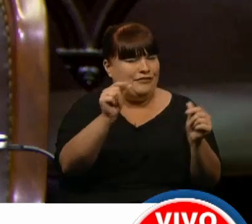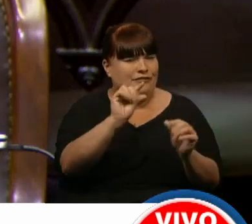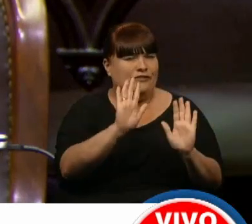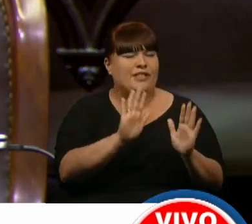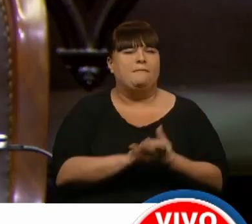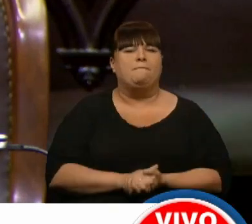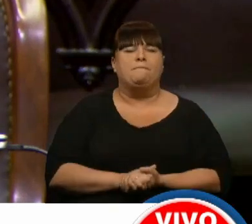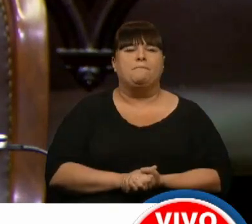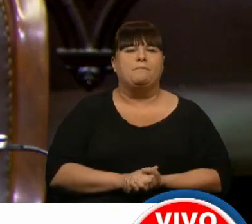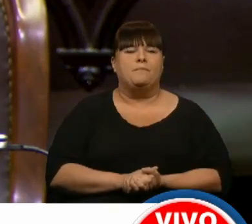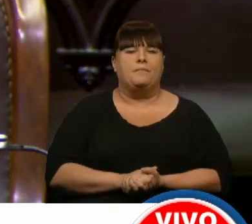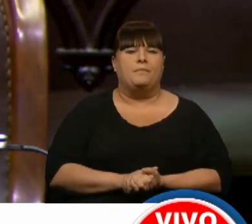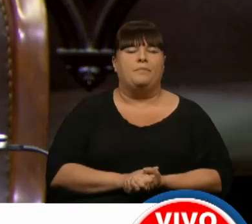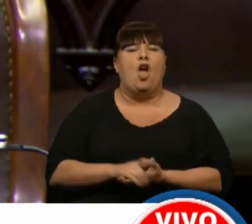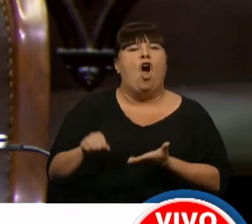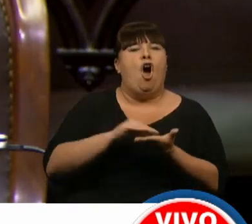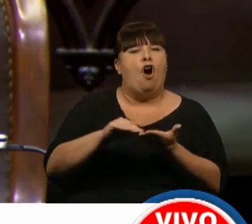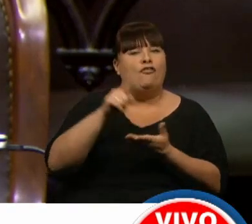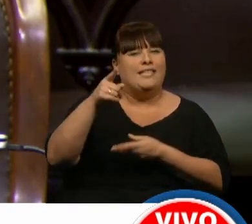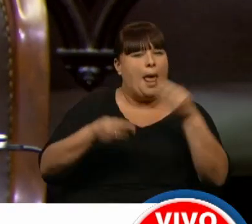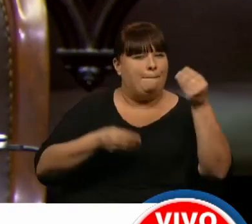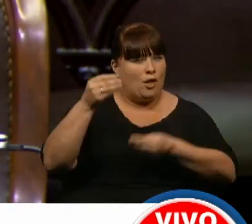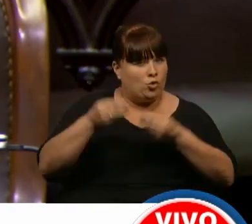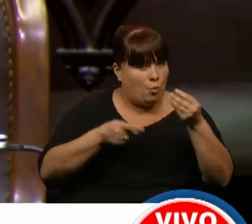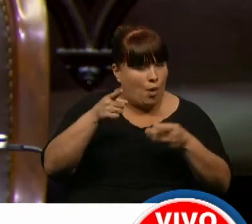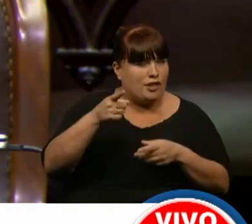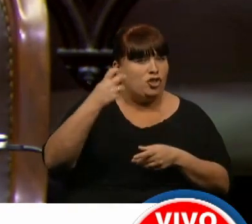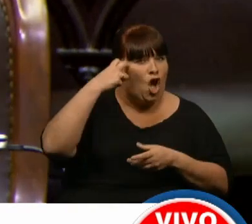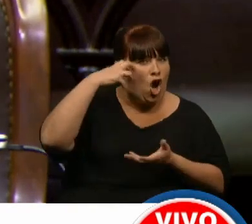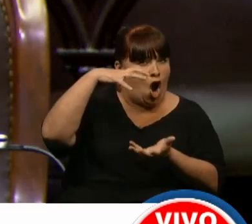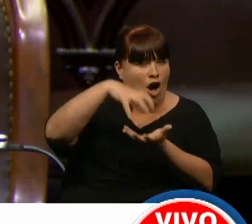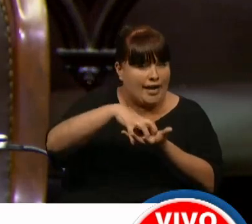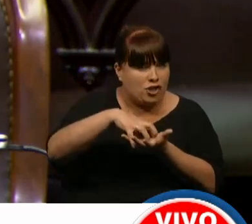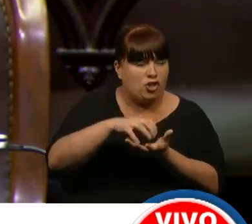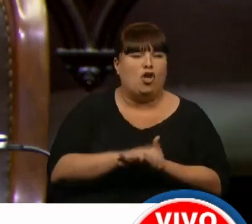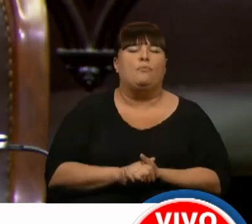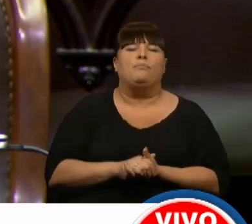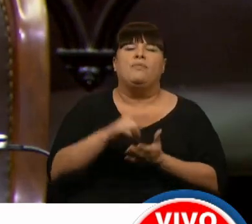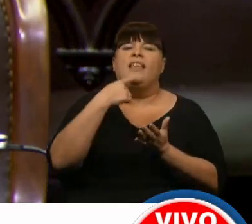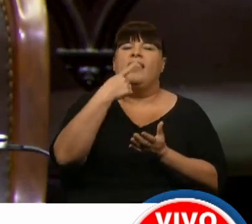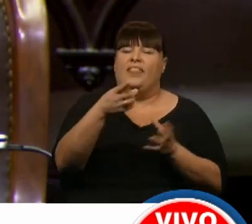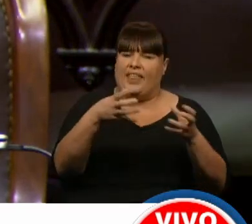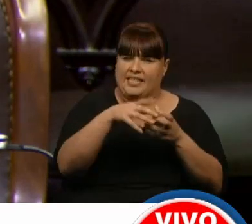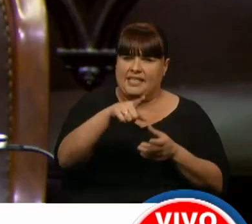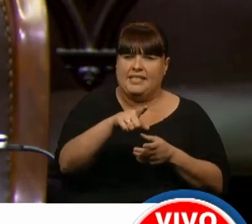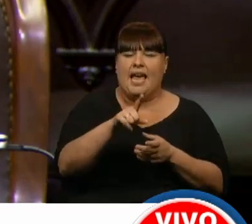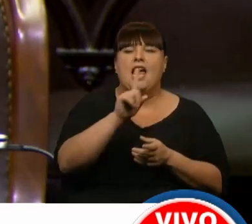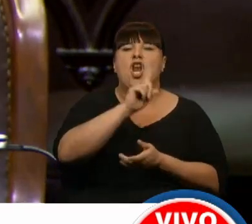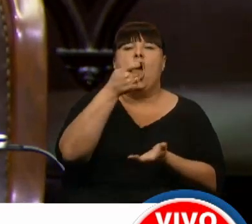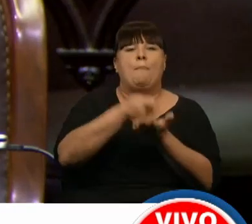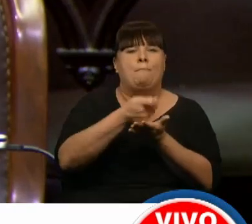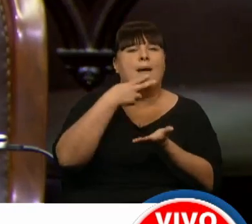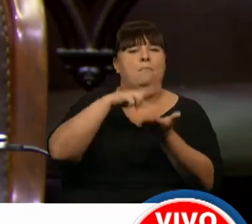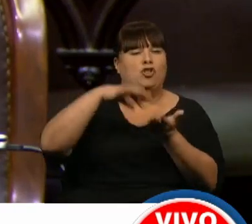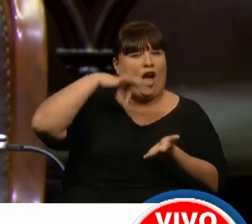terminó, Presidenta. La Oficina de Presupuesto del Congreso dice que la exención de